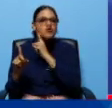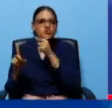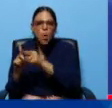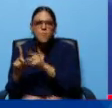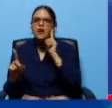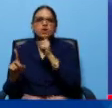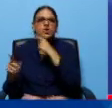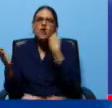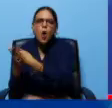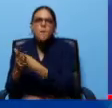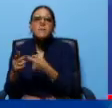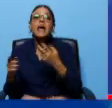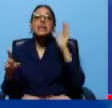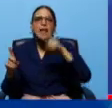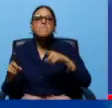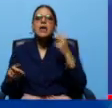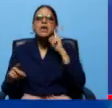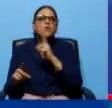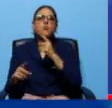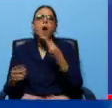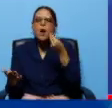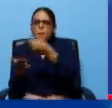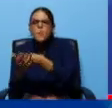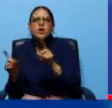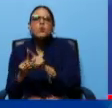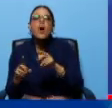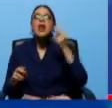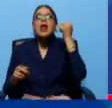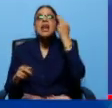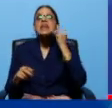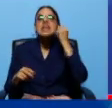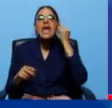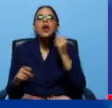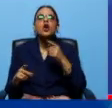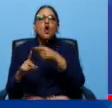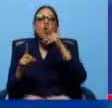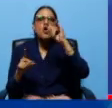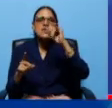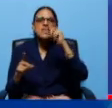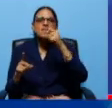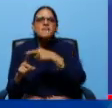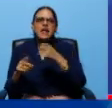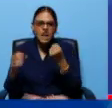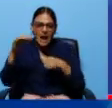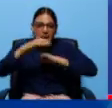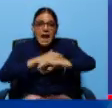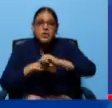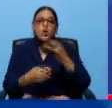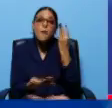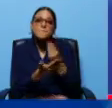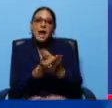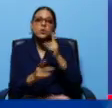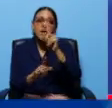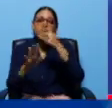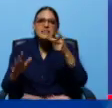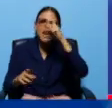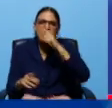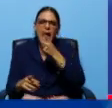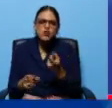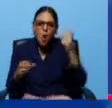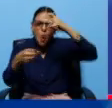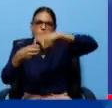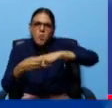llamaron el Negro Infante. Nació en Maturín. A los 17 años, a la edad de ustedes, se